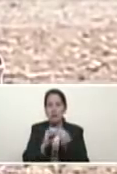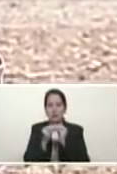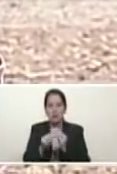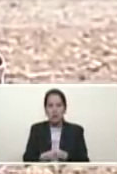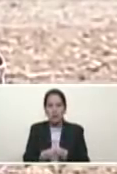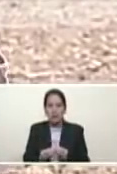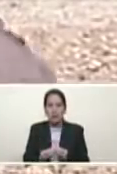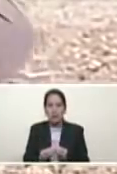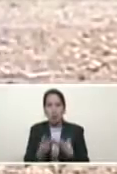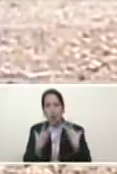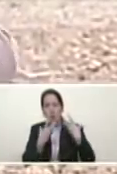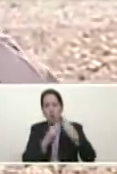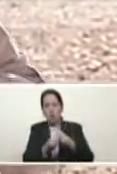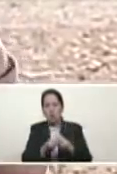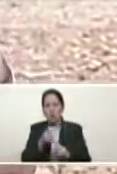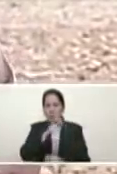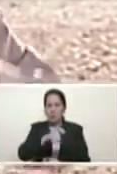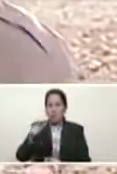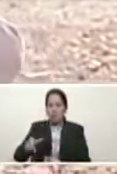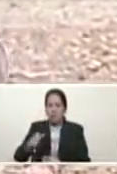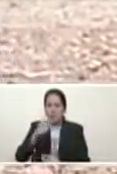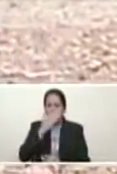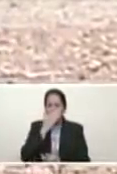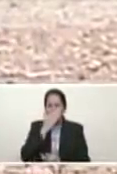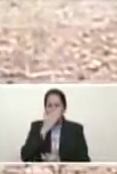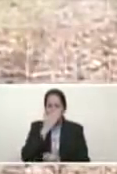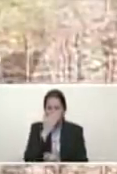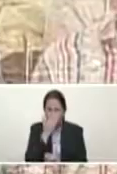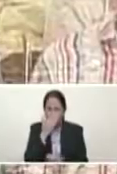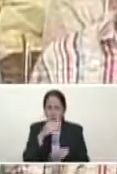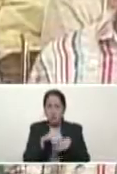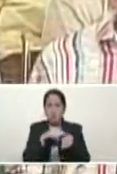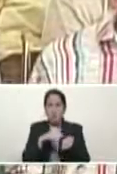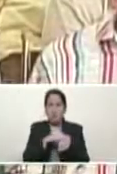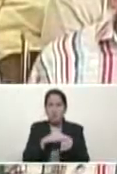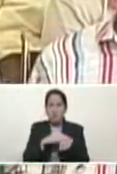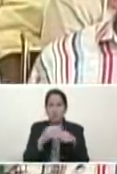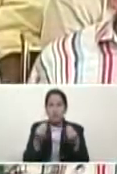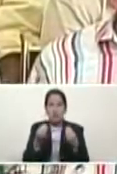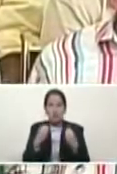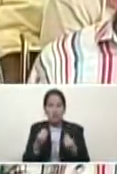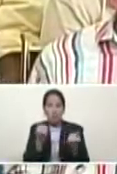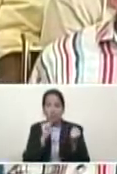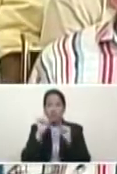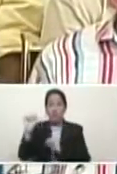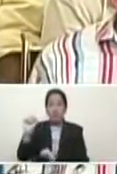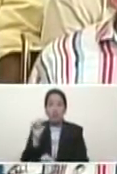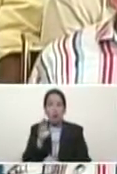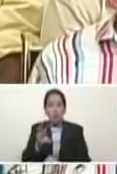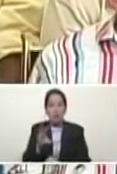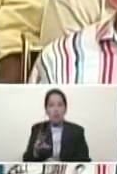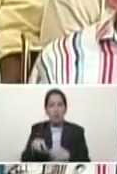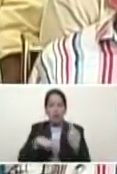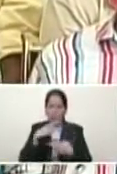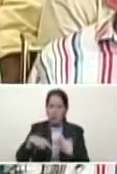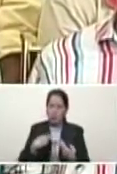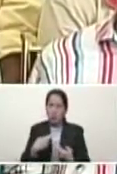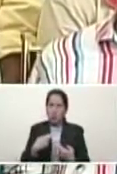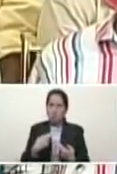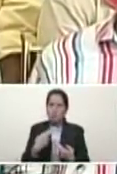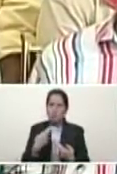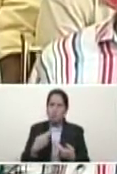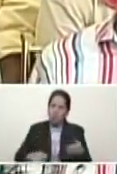civiles y militares, izquierda, derecha, izquierda, defendiendo la patria, la revolución, derrotando golpes